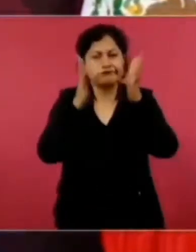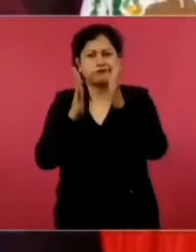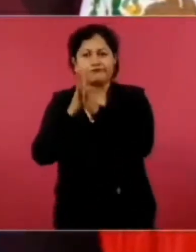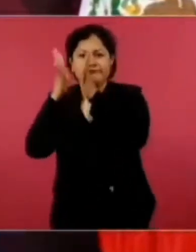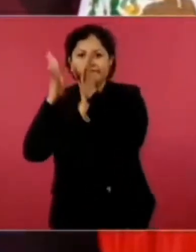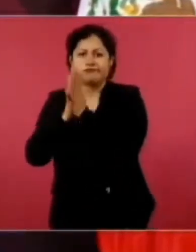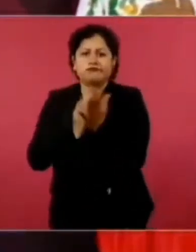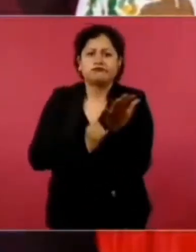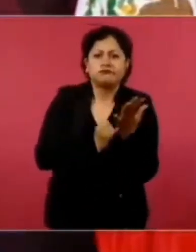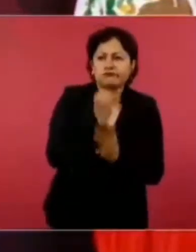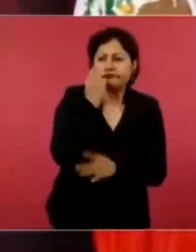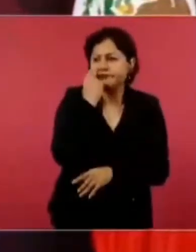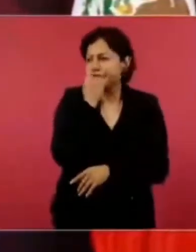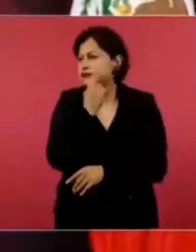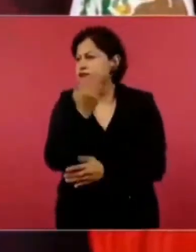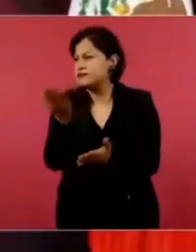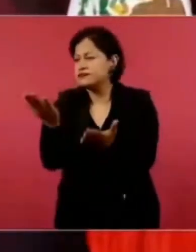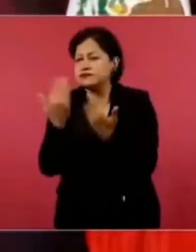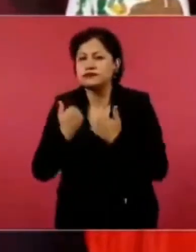Y